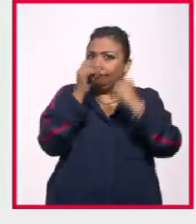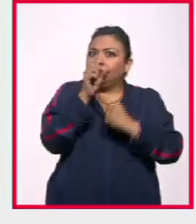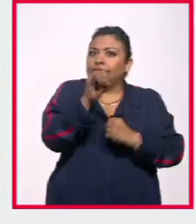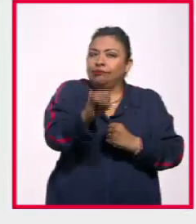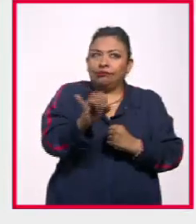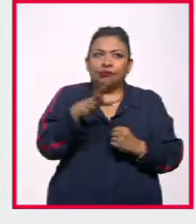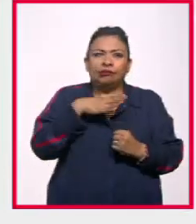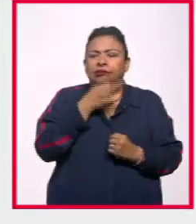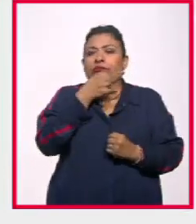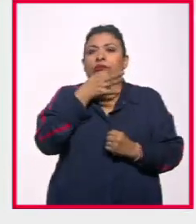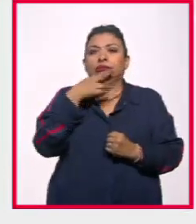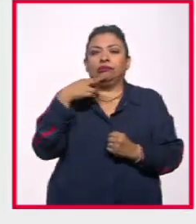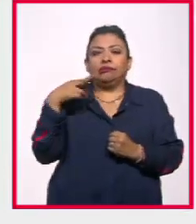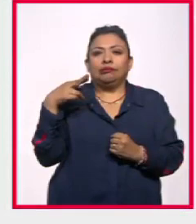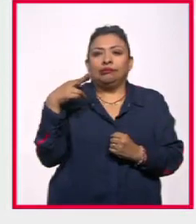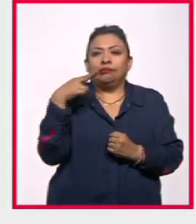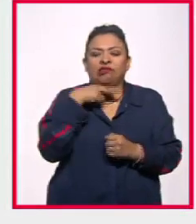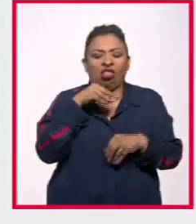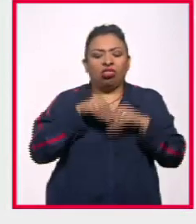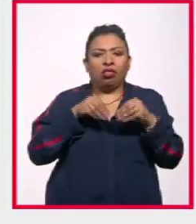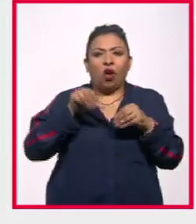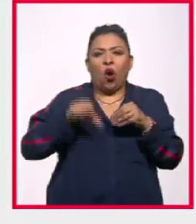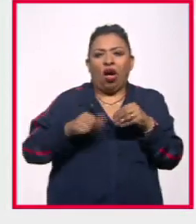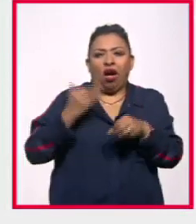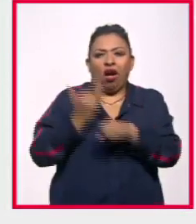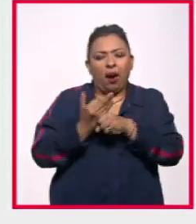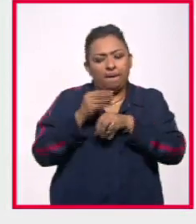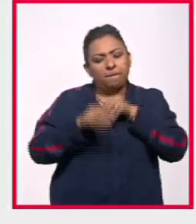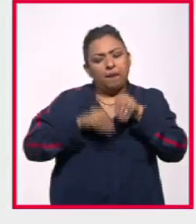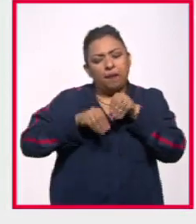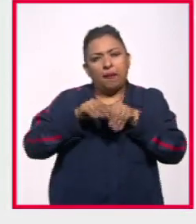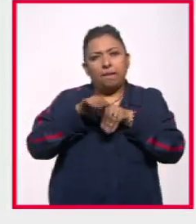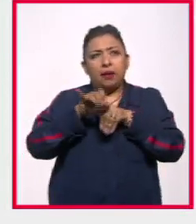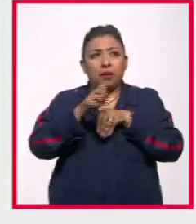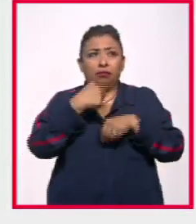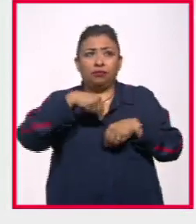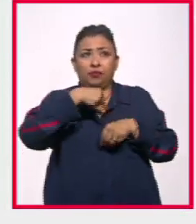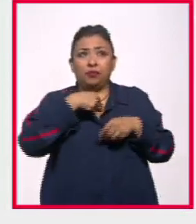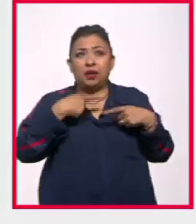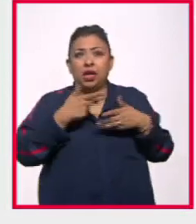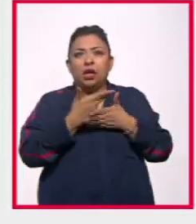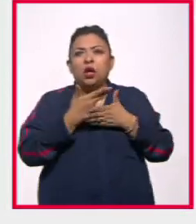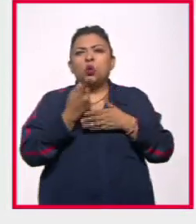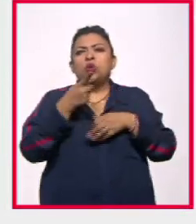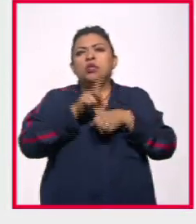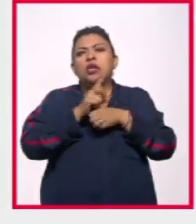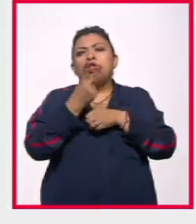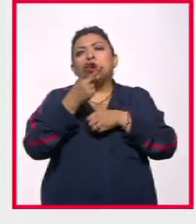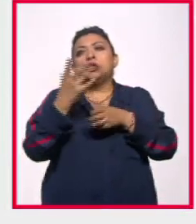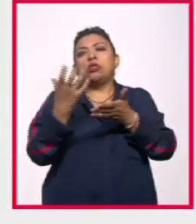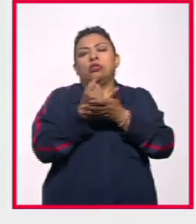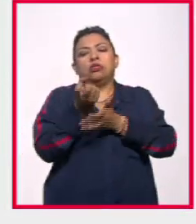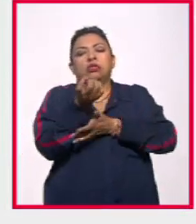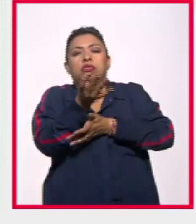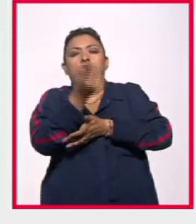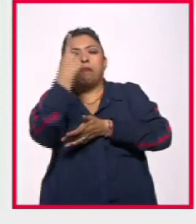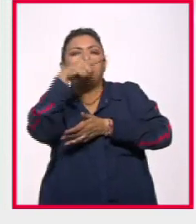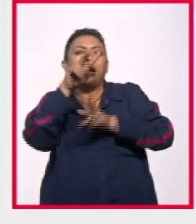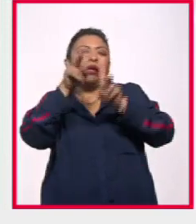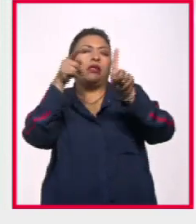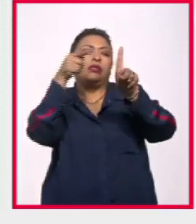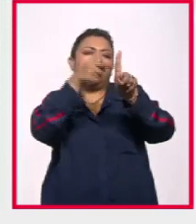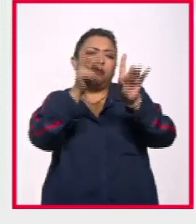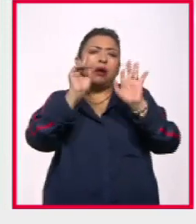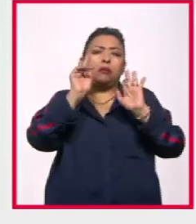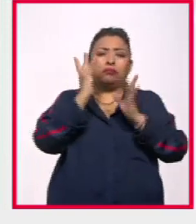son rapidísimos, los hacen en el momento. A los caricaturistas nos ganan en un día o dos para tratar un tema.